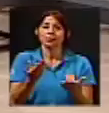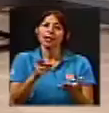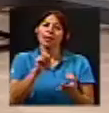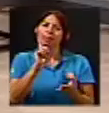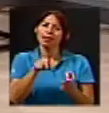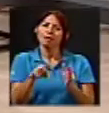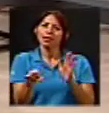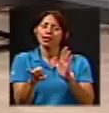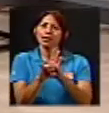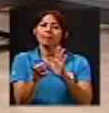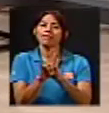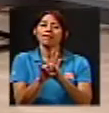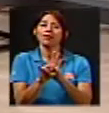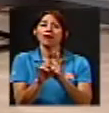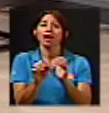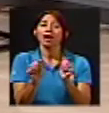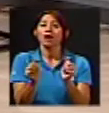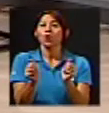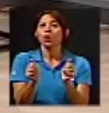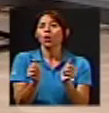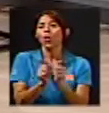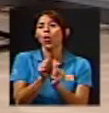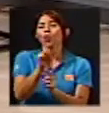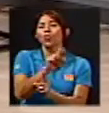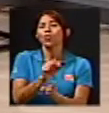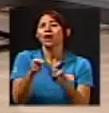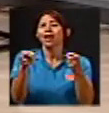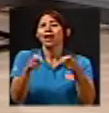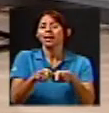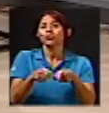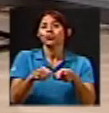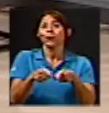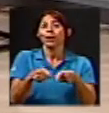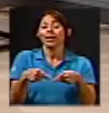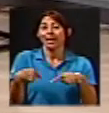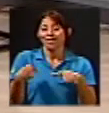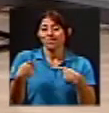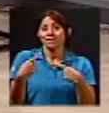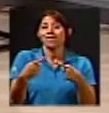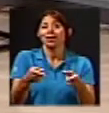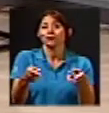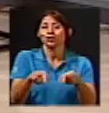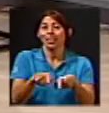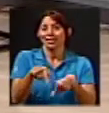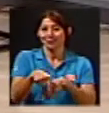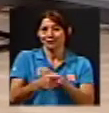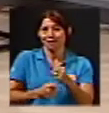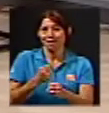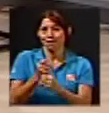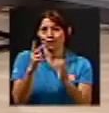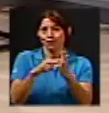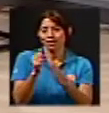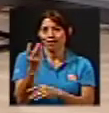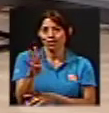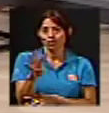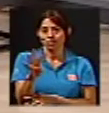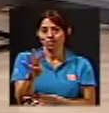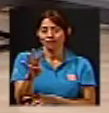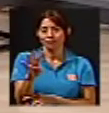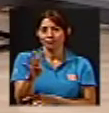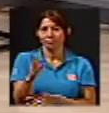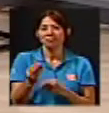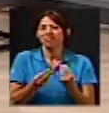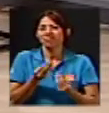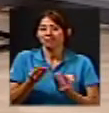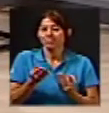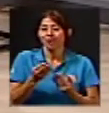identificarlo con un hecho que va a suceder en el año 2014, y es precisamente que la